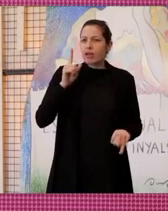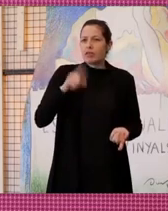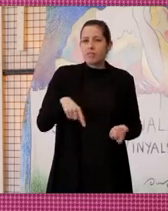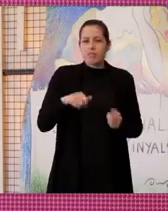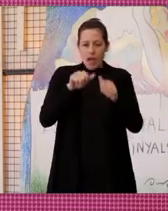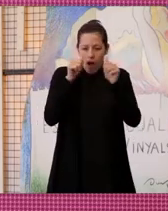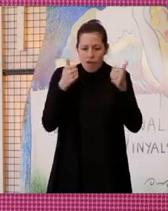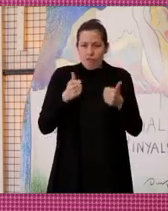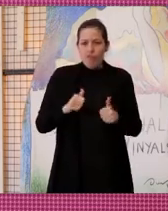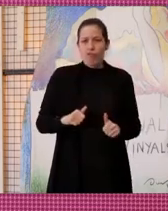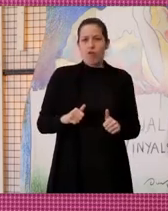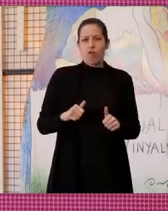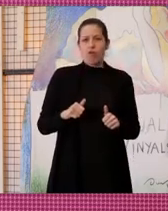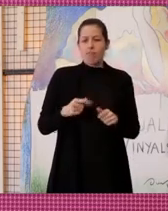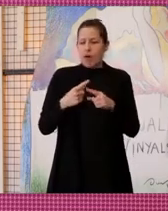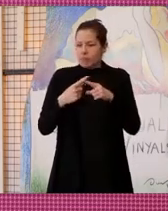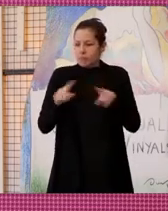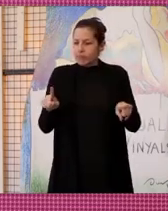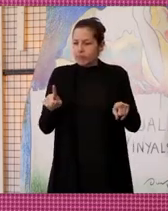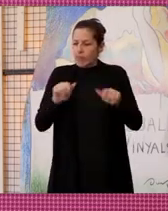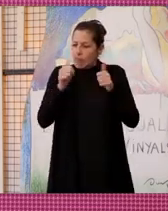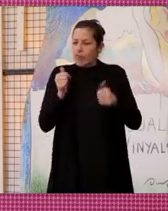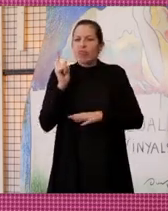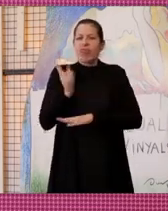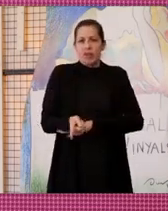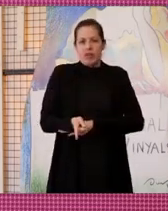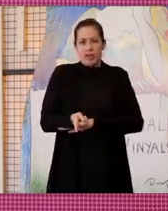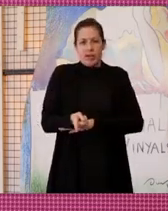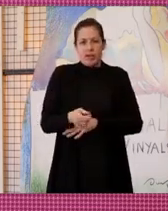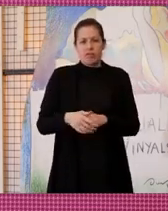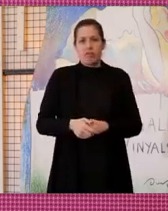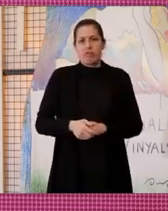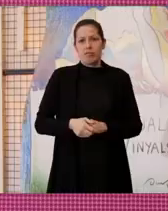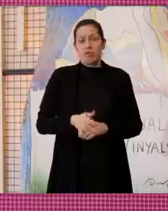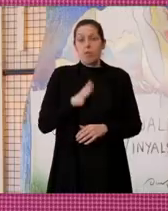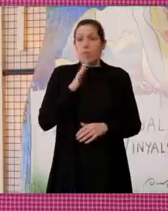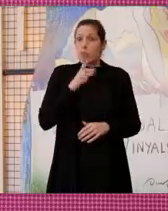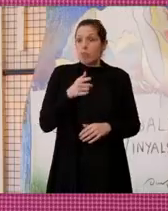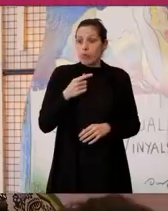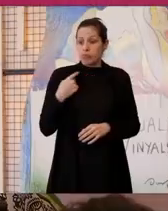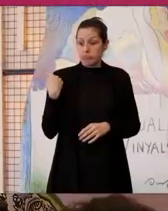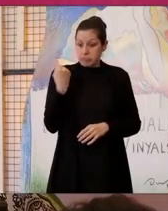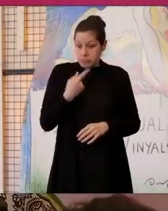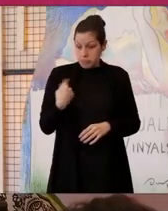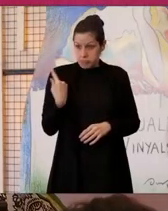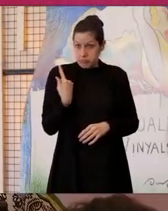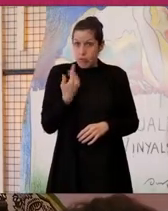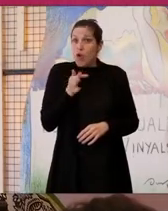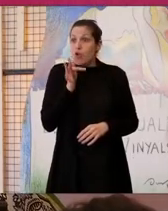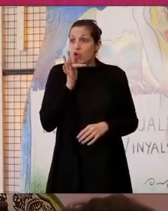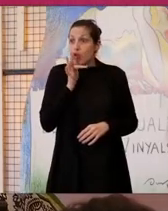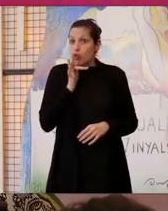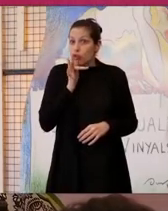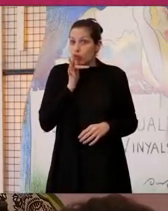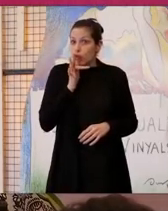diferentes de dirigir porque estamos estamos socializados todavía con